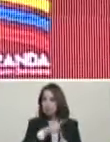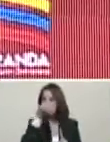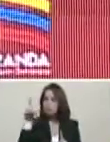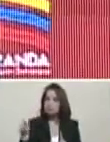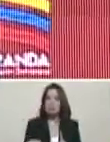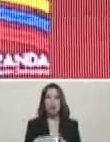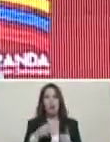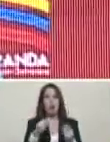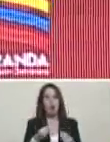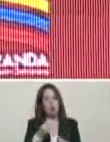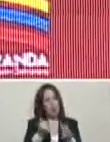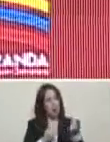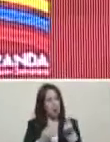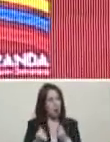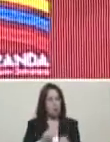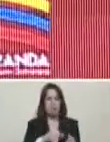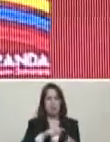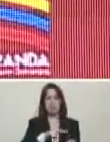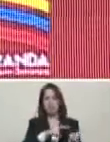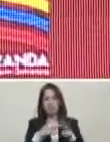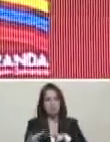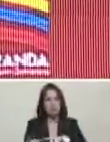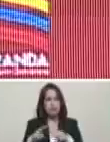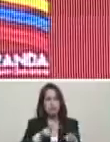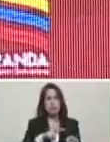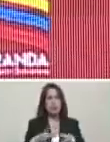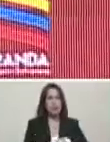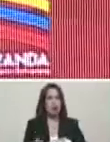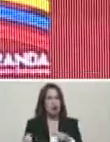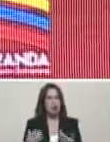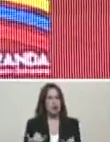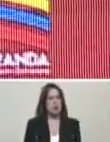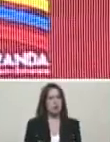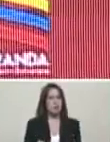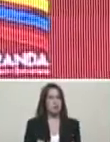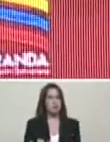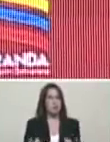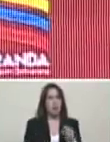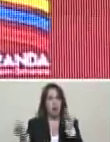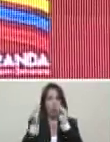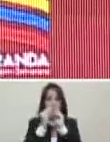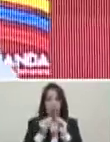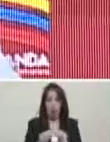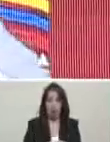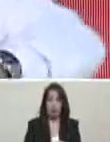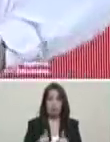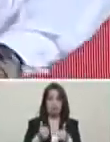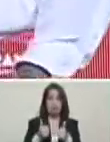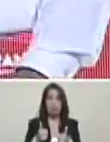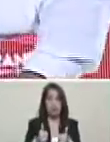llamado a todos los productores que hagamos alianza por el país.